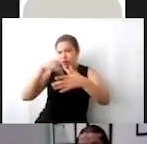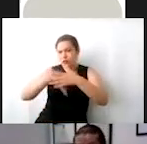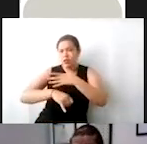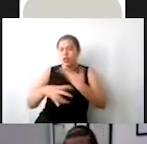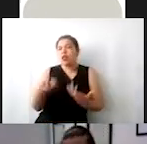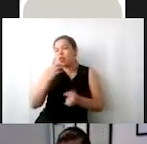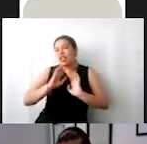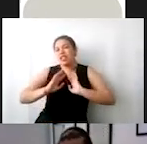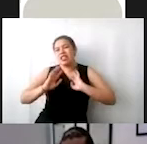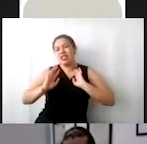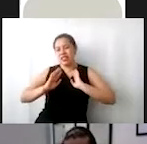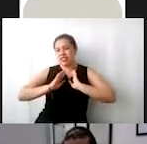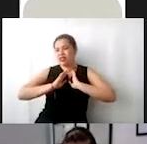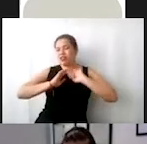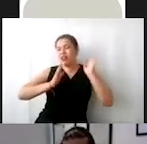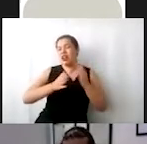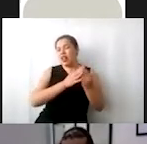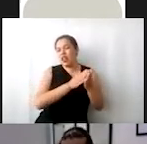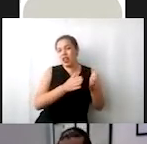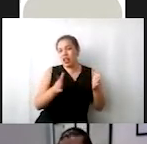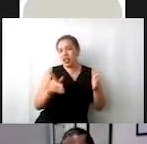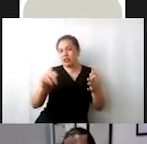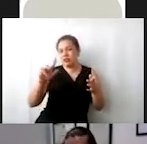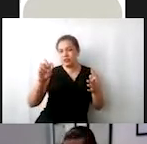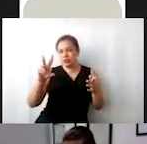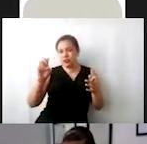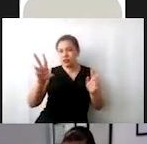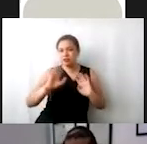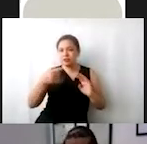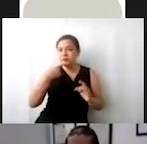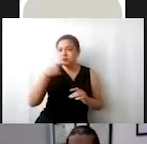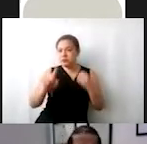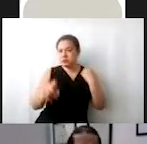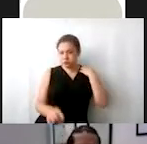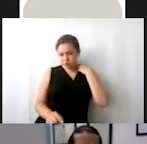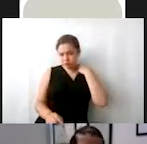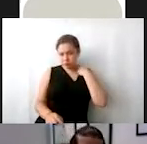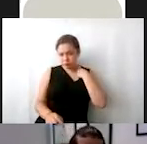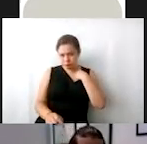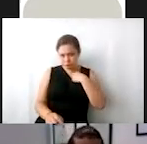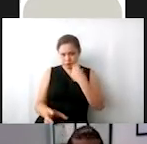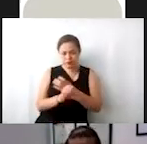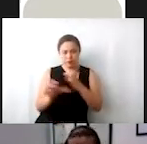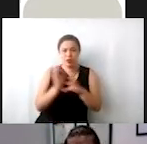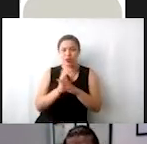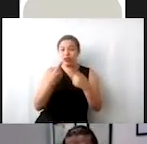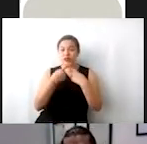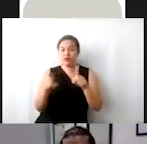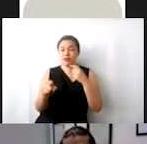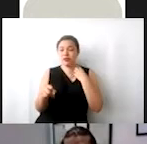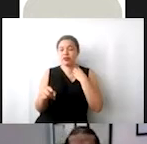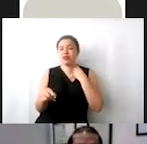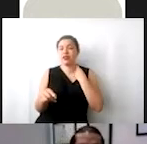se pronunció. La PRODECON ya se pronunció y criterios totalmente diferentes. Entonces, ¿qué vamos a